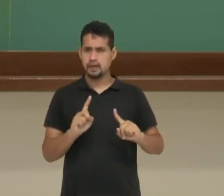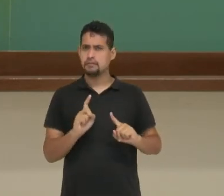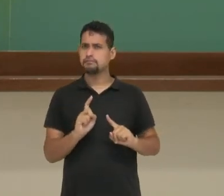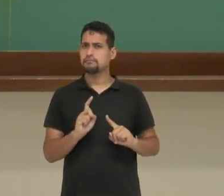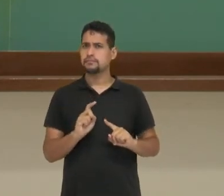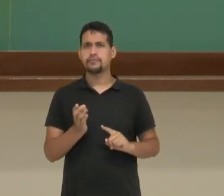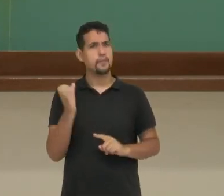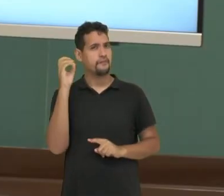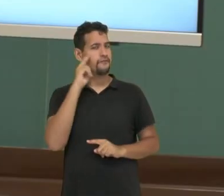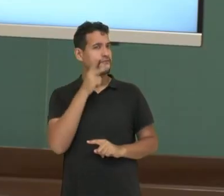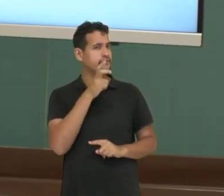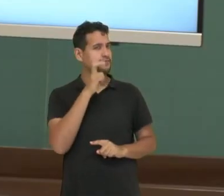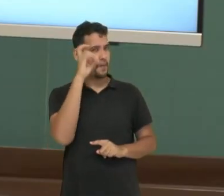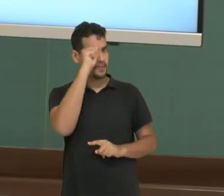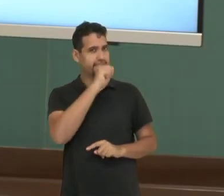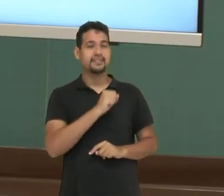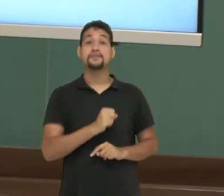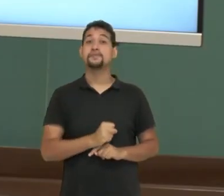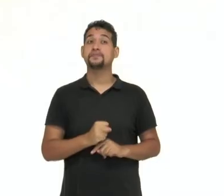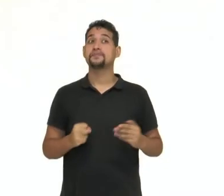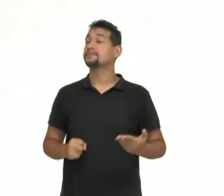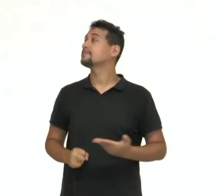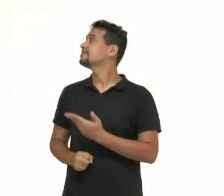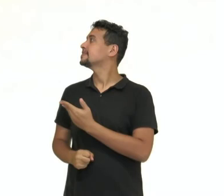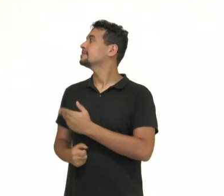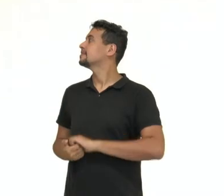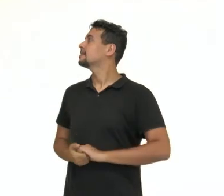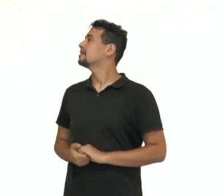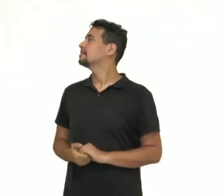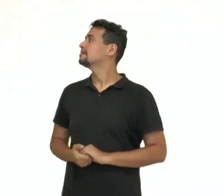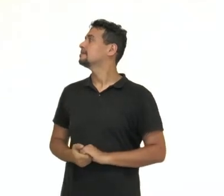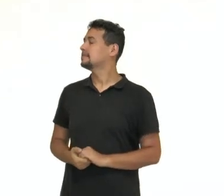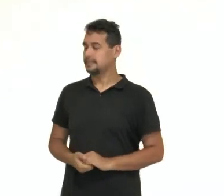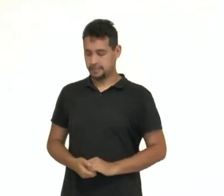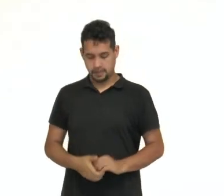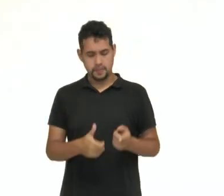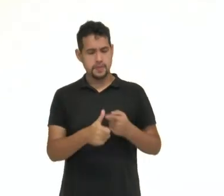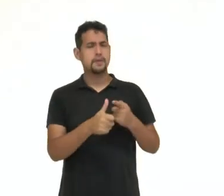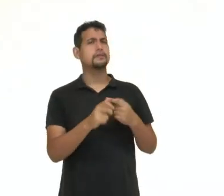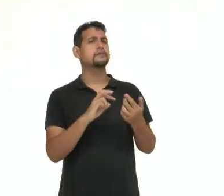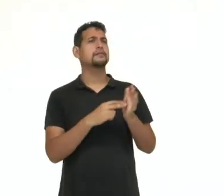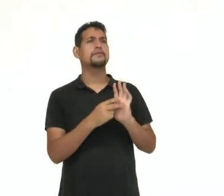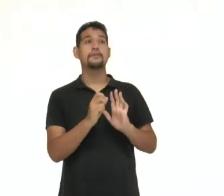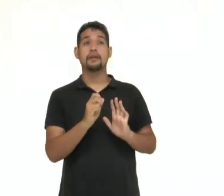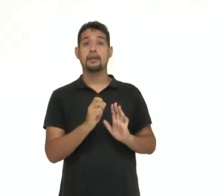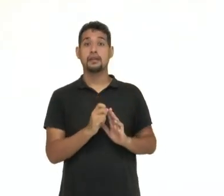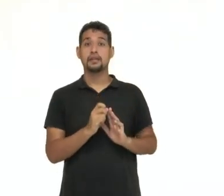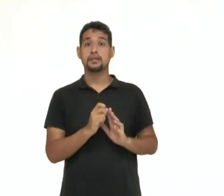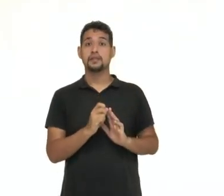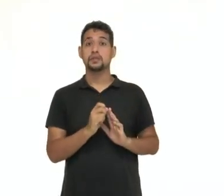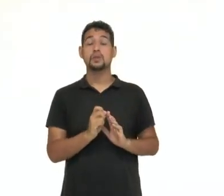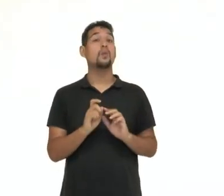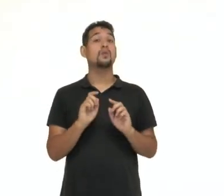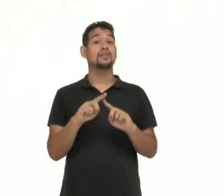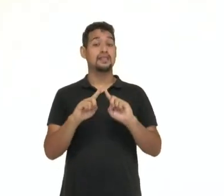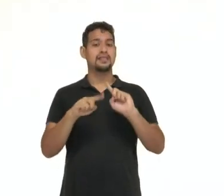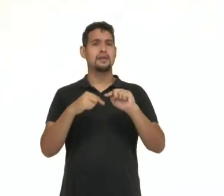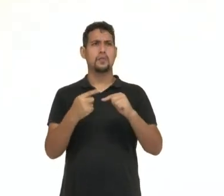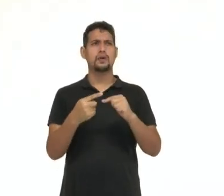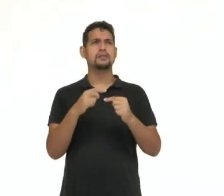ver. Aqui, primeiro quadro, último siglo.